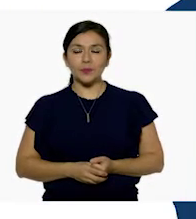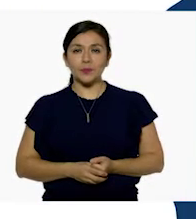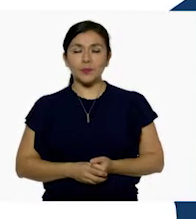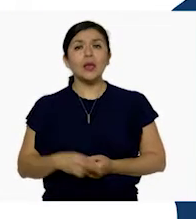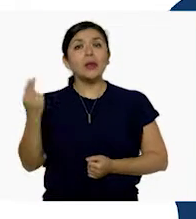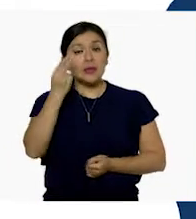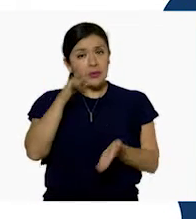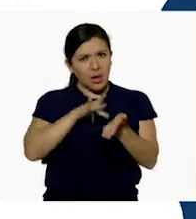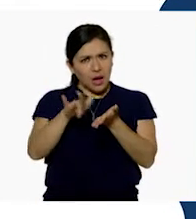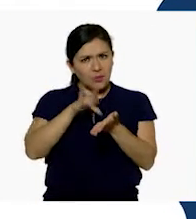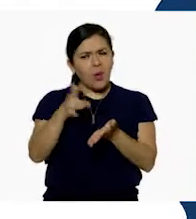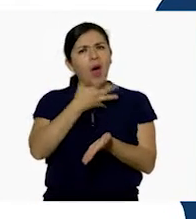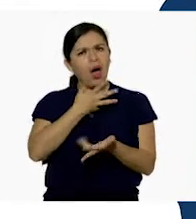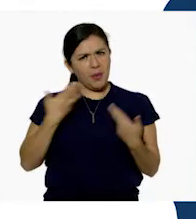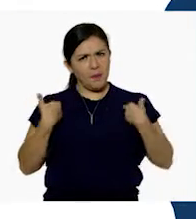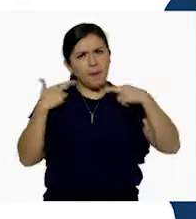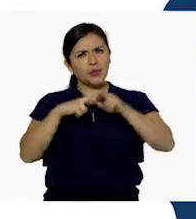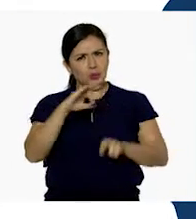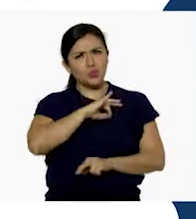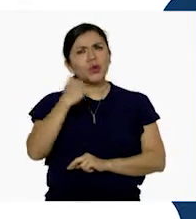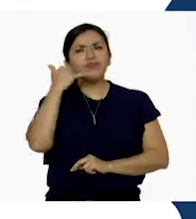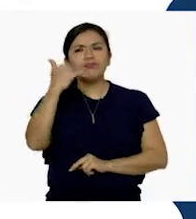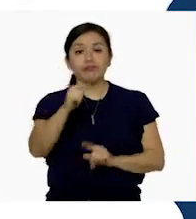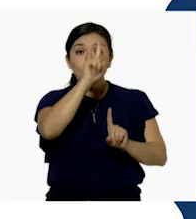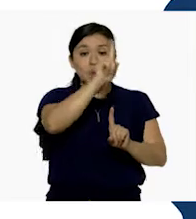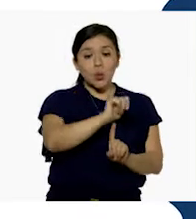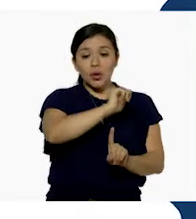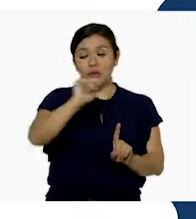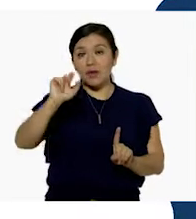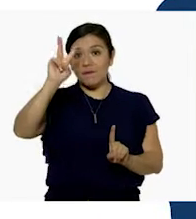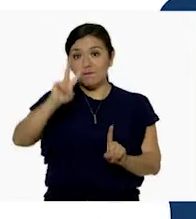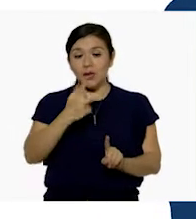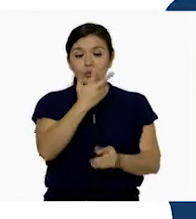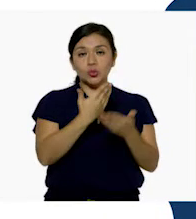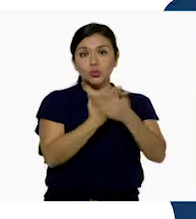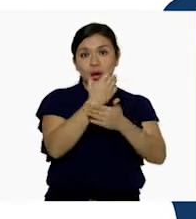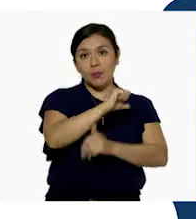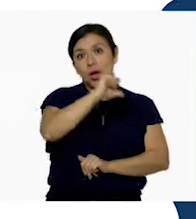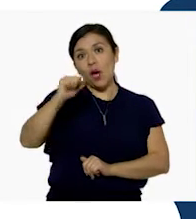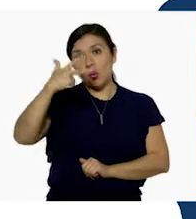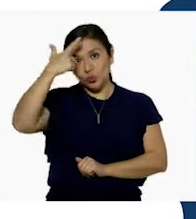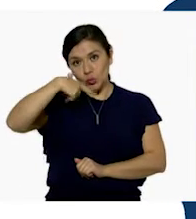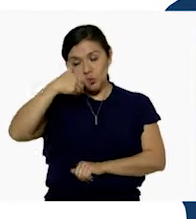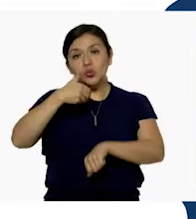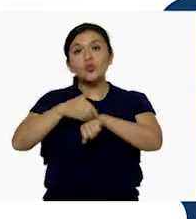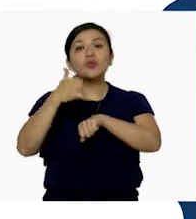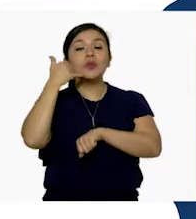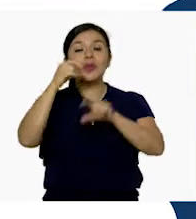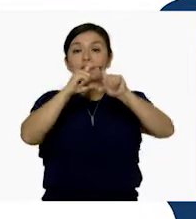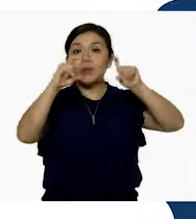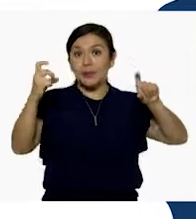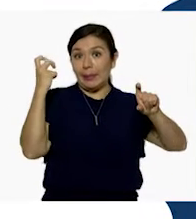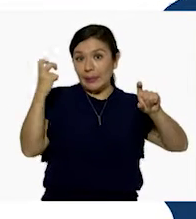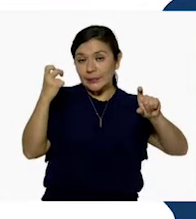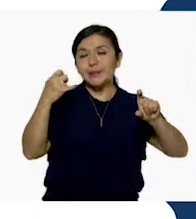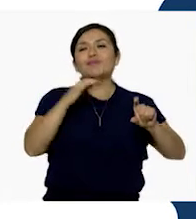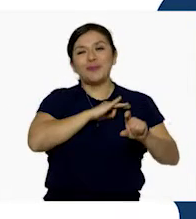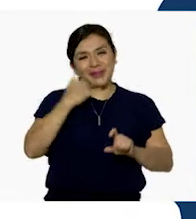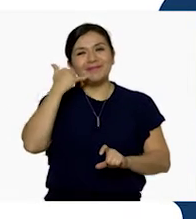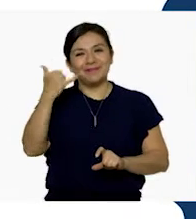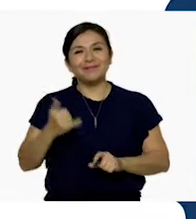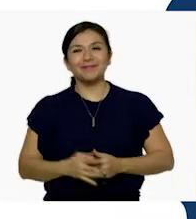Para apoyo pedagógico, hay maestras y maestros de lunes a viernes de 8 a 20 horas en el teléfono